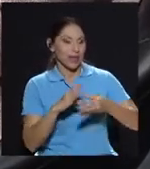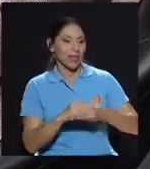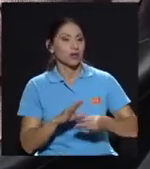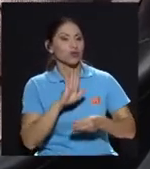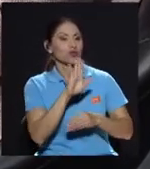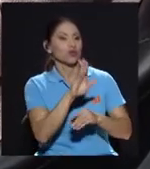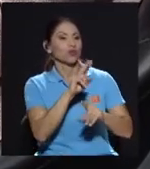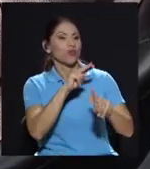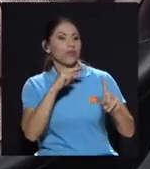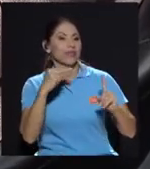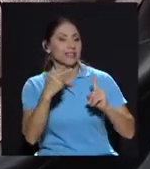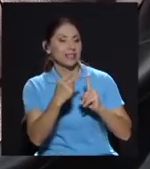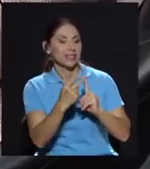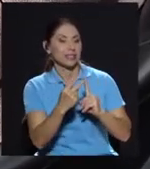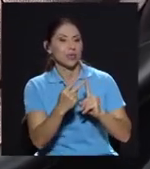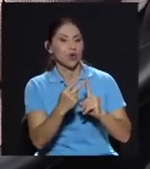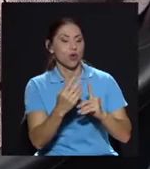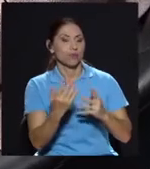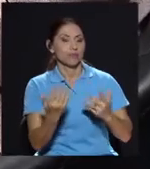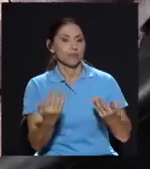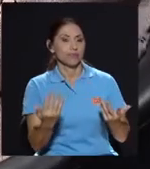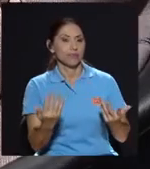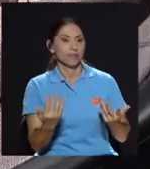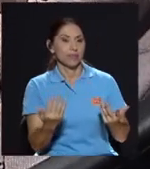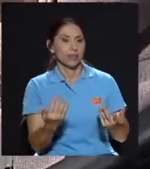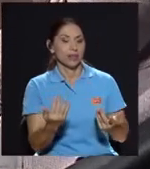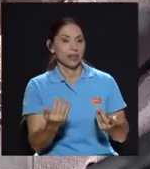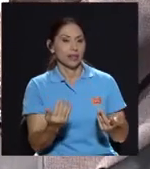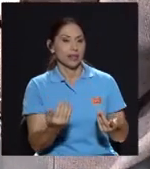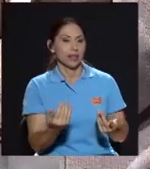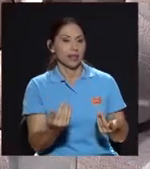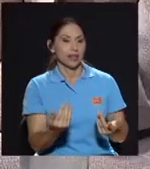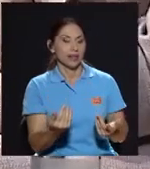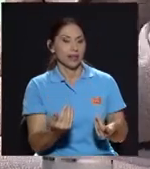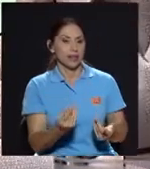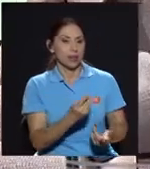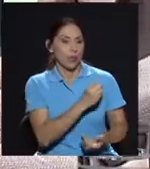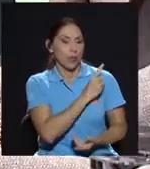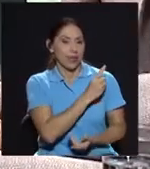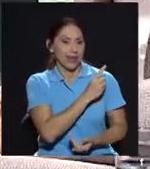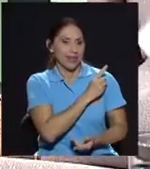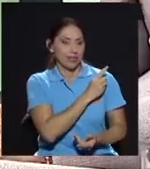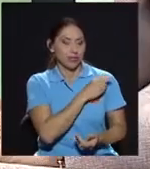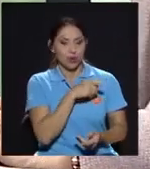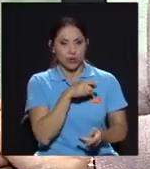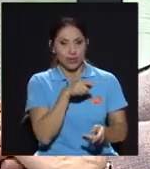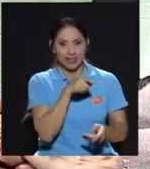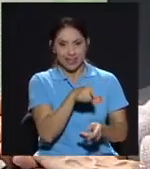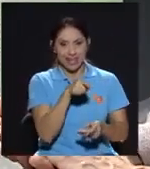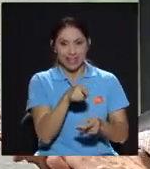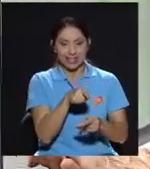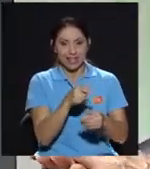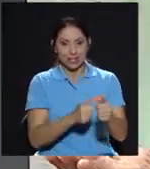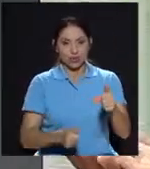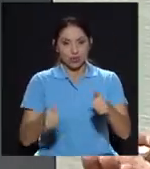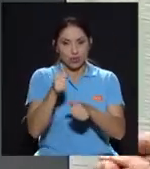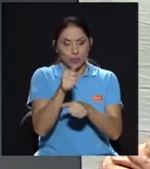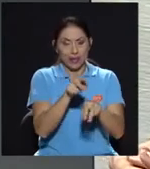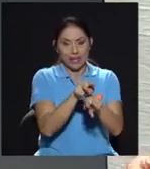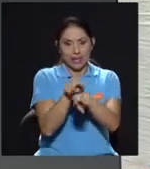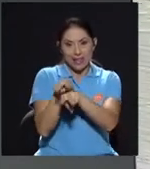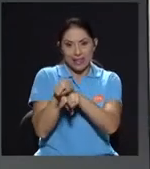visión de la dirección de esa superintendencia como usted los